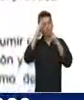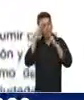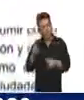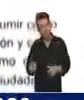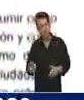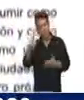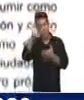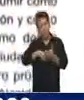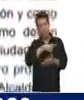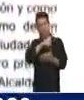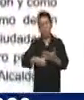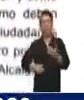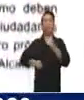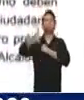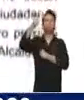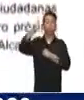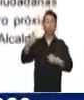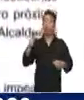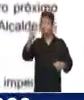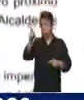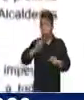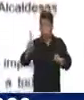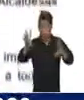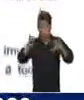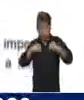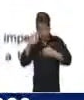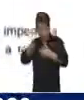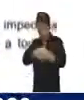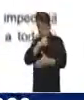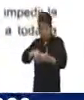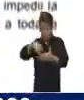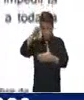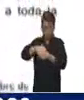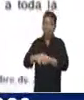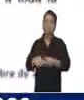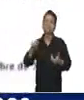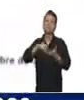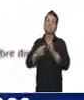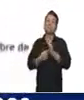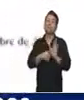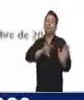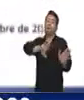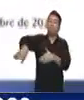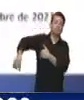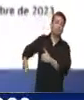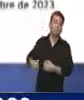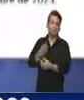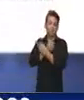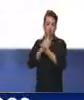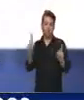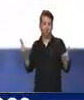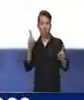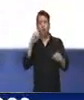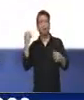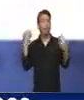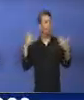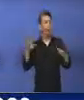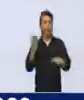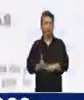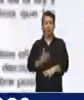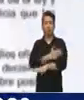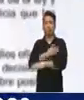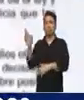desconocer los resultados es un intento de socavamiento a la democracia además de estar oficializados por el tribunal supremo